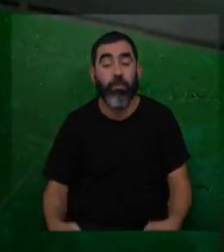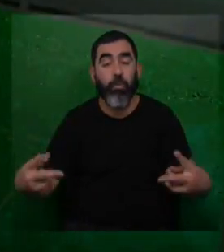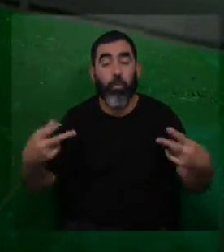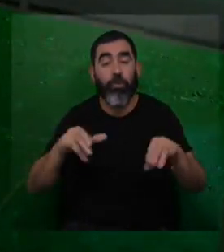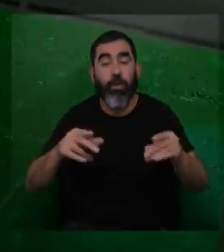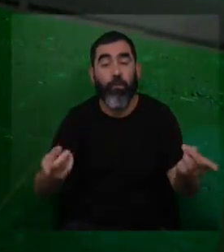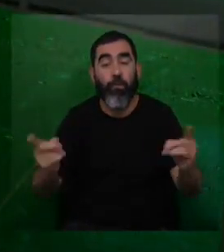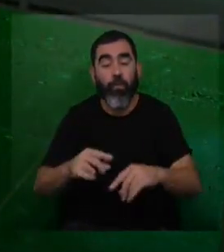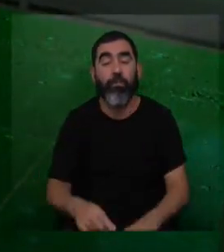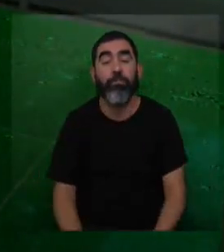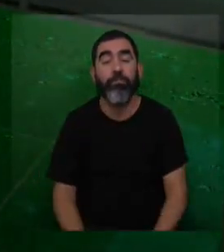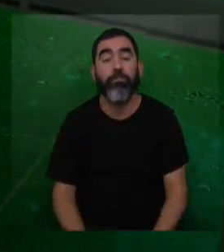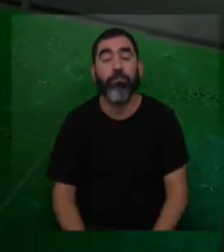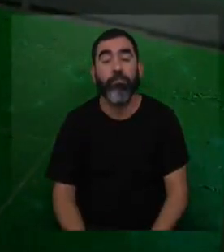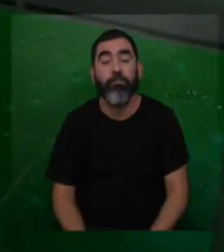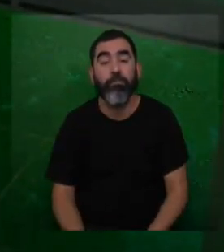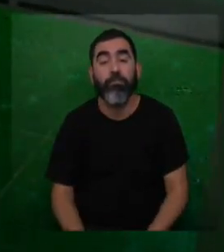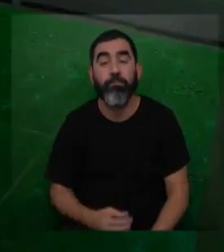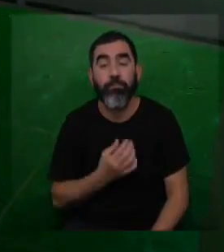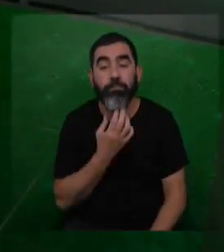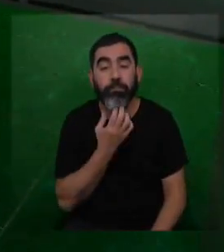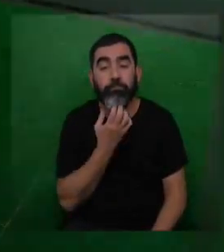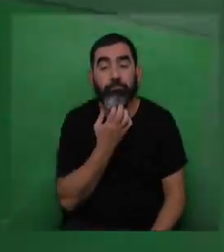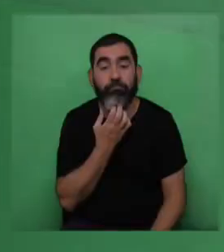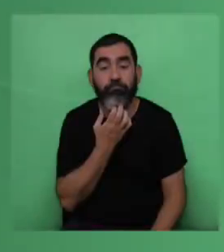Hacemos una pausa muy breve y volvemos.